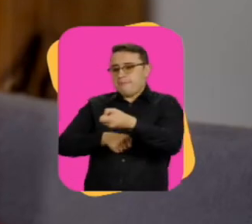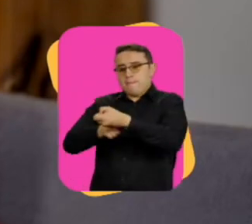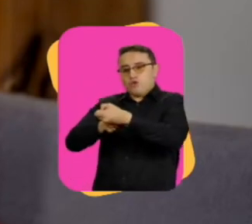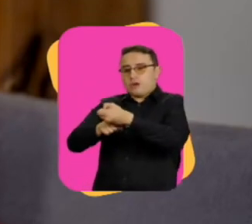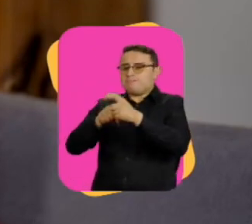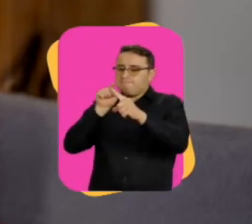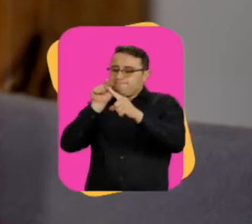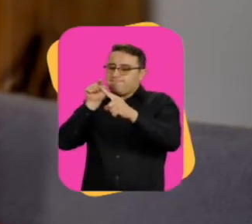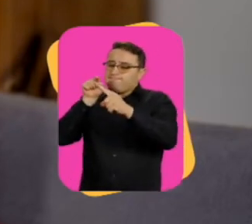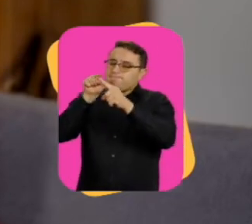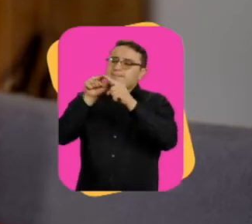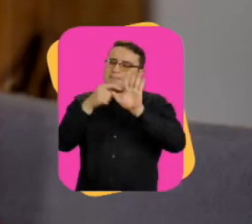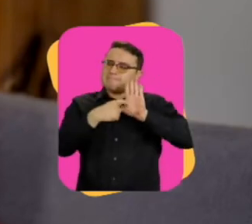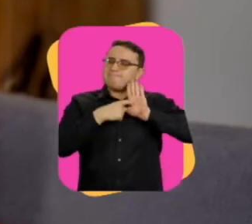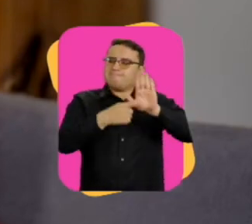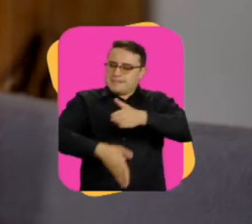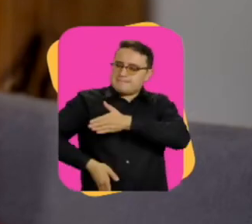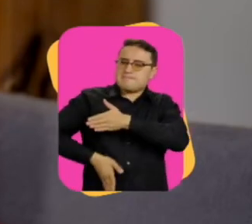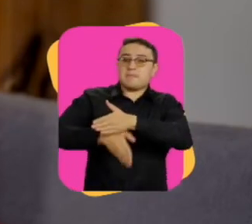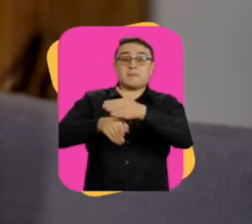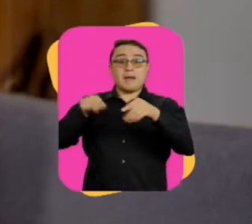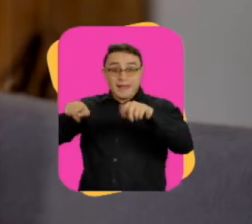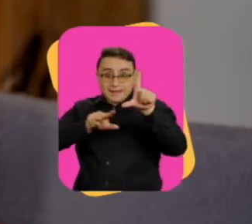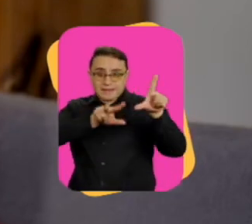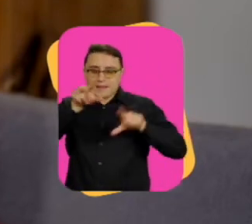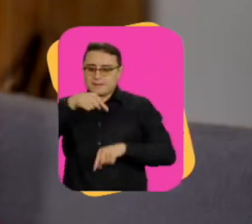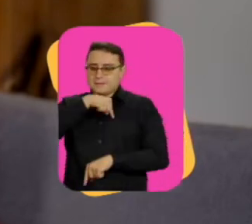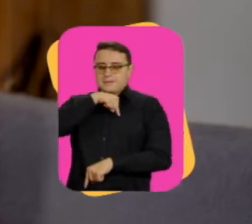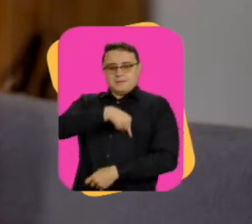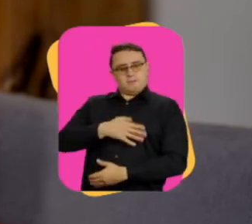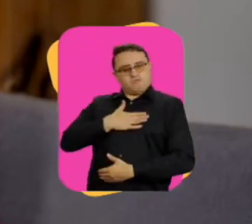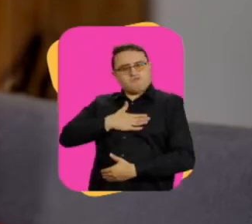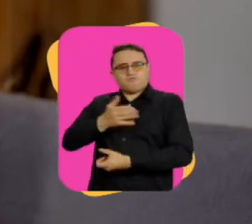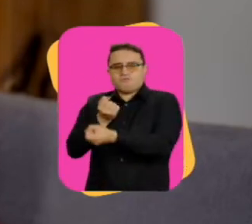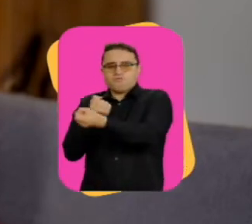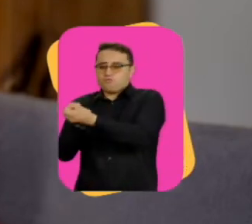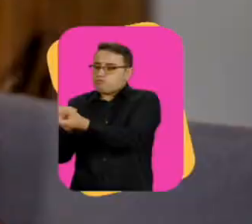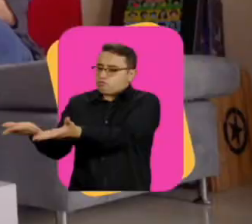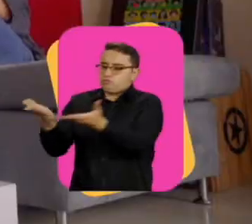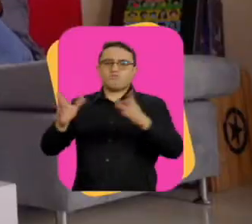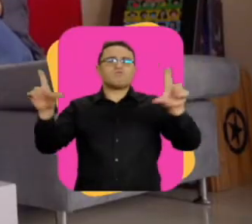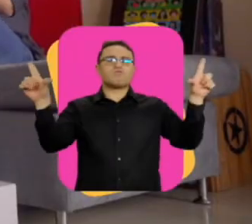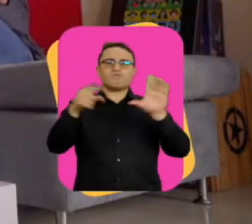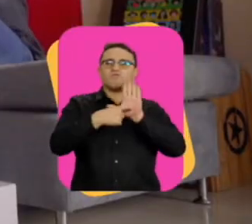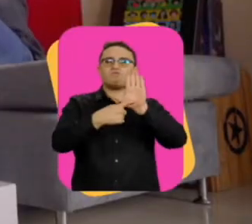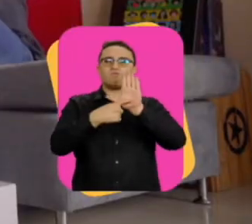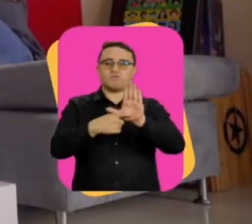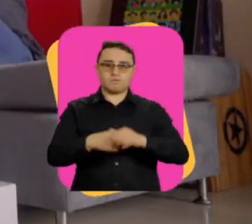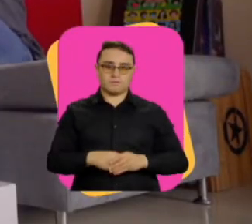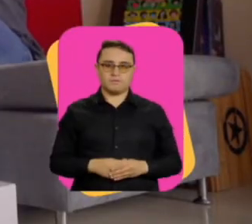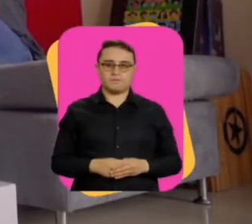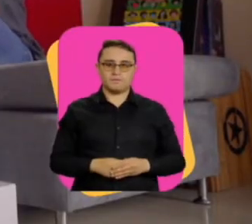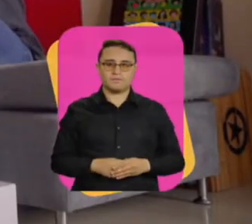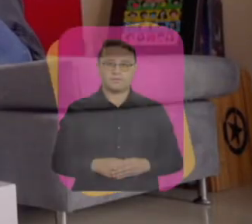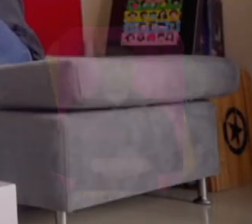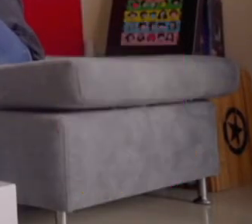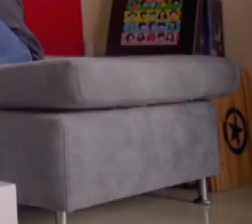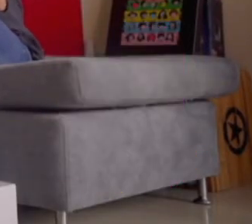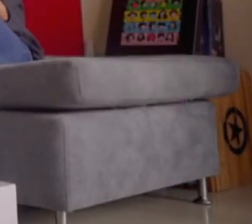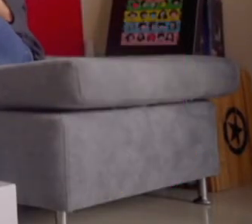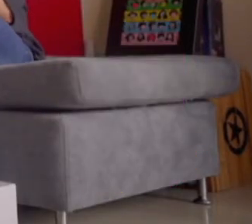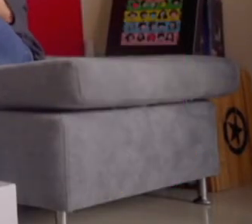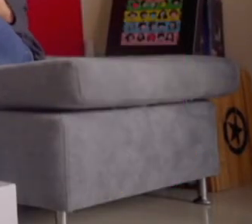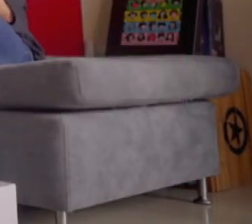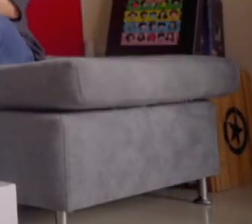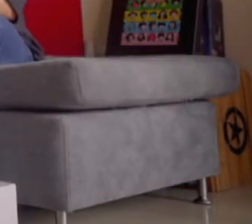nuestra entraña que pues debe continuar, y Canal 13 seguirá poniendo sus pantallas al servicio de él. Rodrigo, muchas